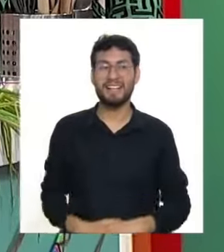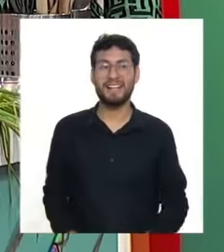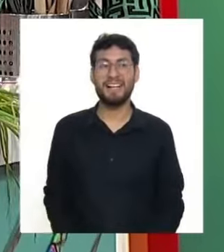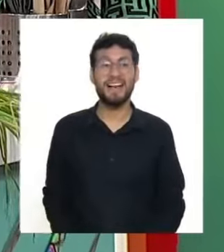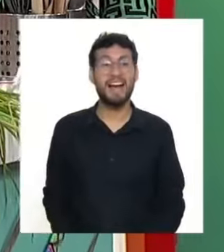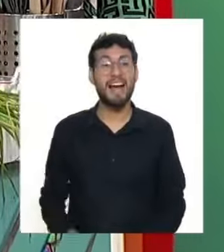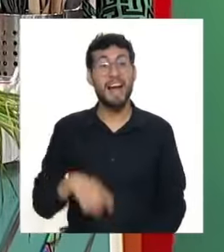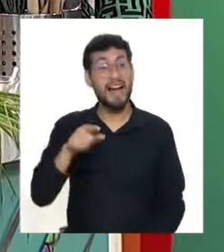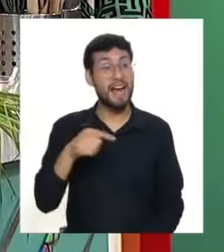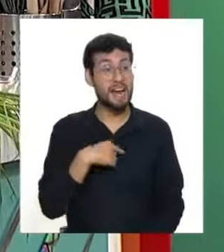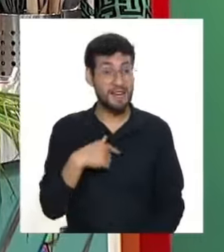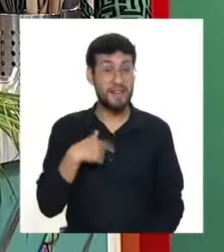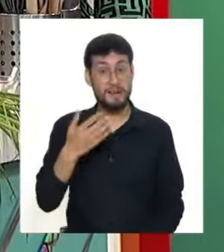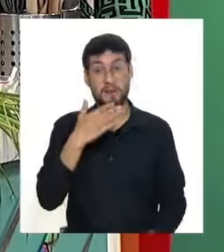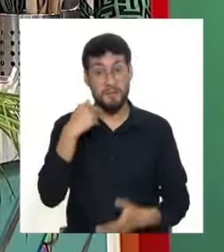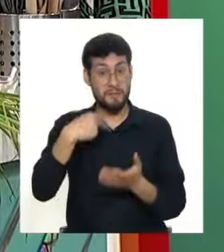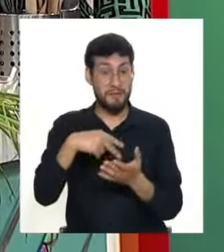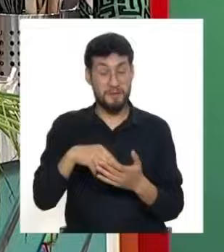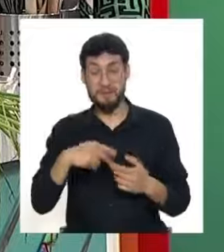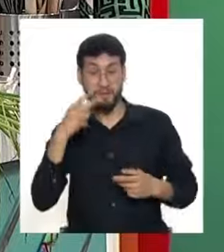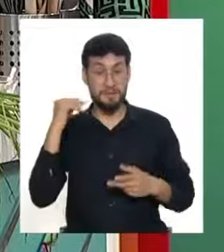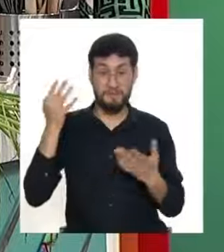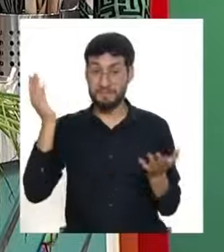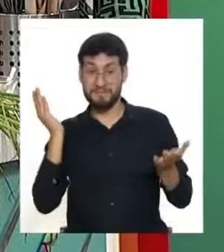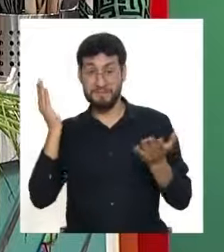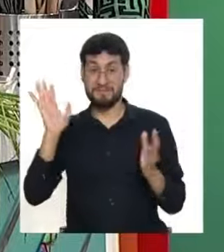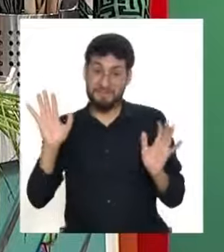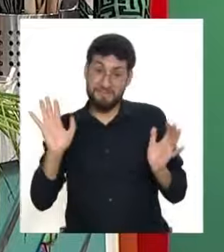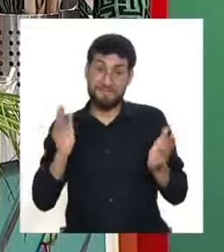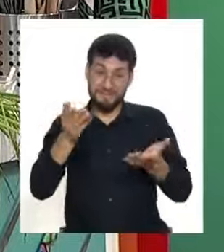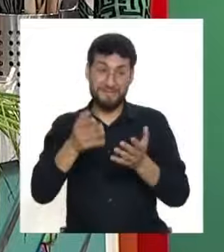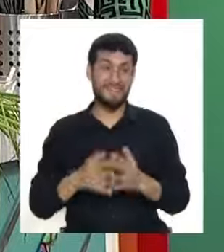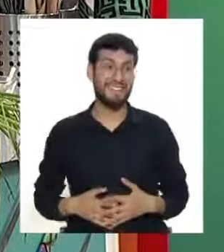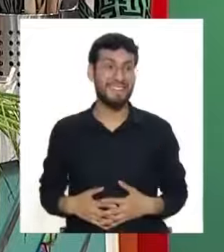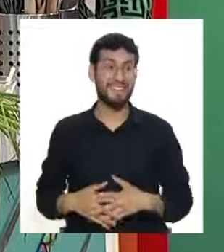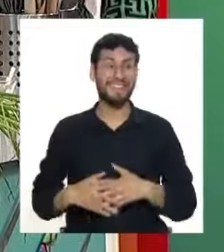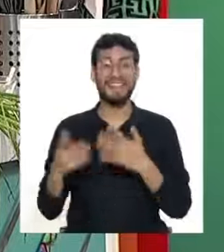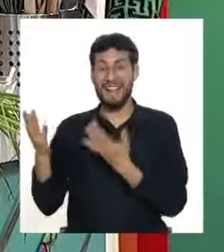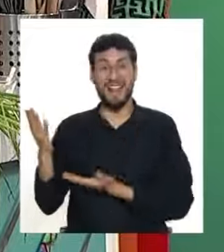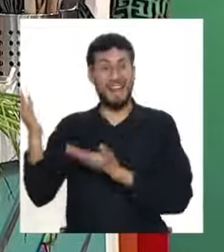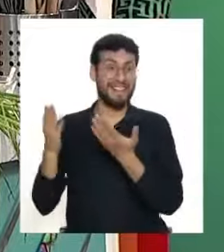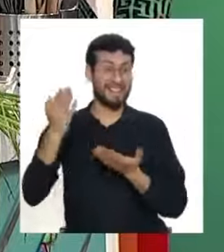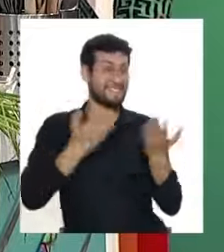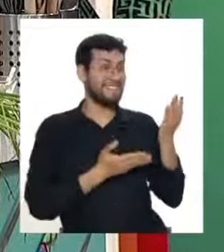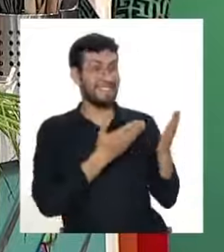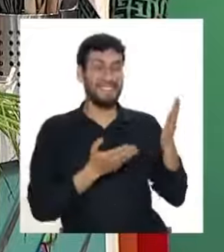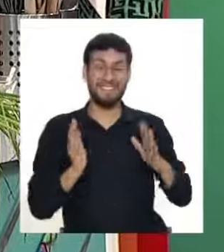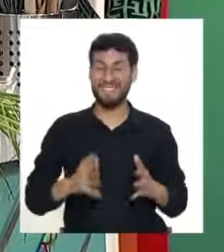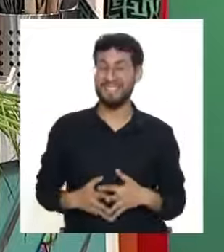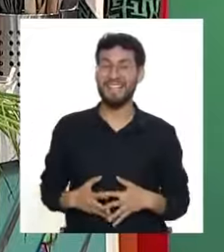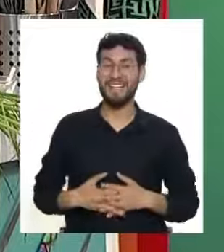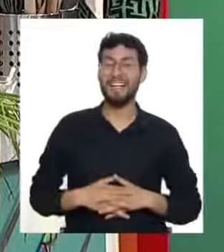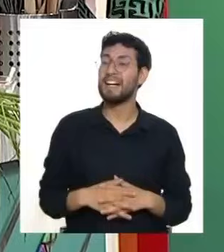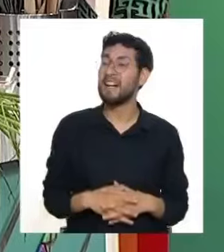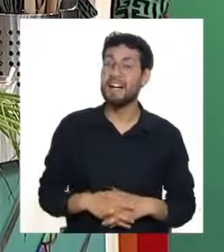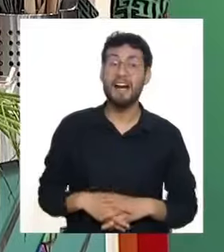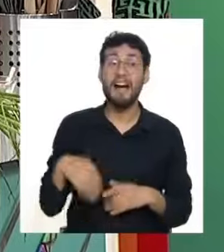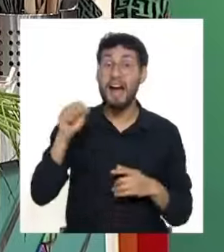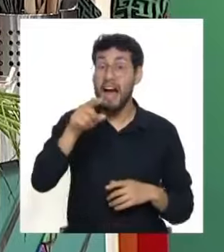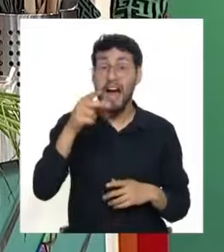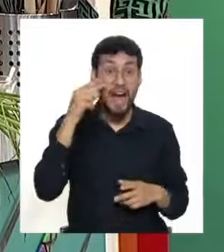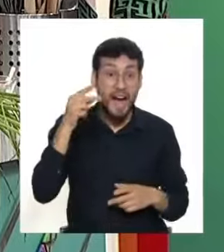Voy a hacer mi hermoso chaufa de cecina. Ya, y de ahí, de paso, te metes un bailecito selvático. ¡Eso! Si no, vale. Dele, la de acá. Haces la de acá. Porque yo soy de la selva también. ¡Ah,